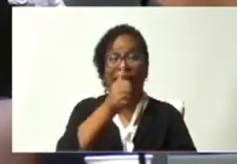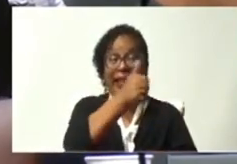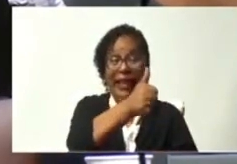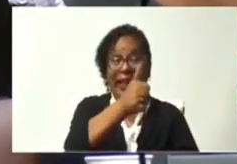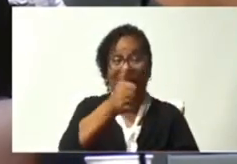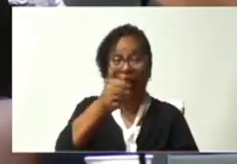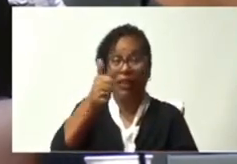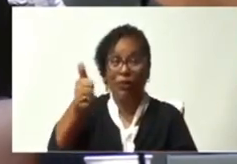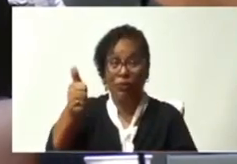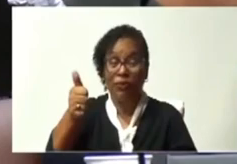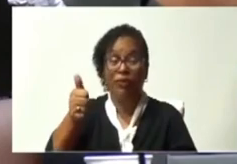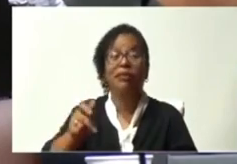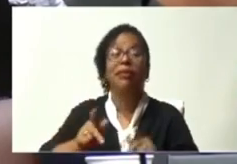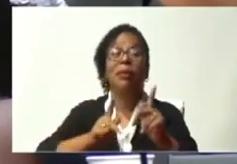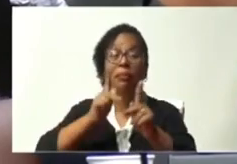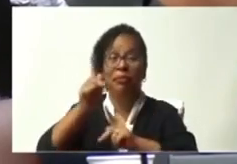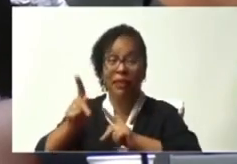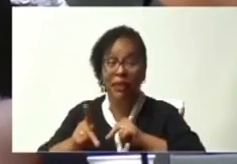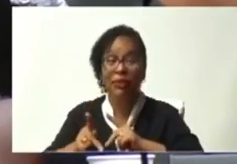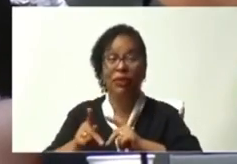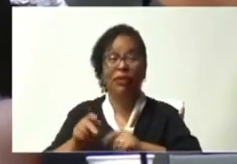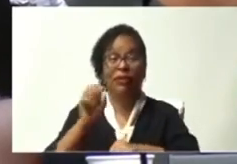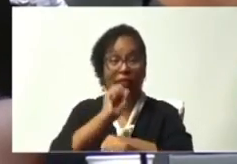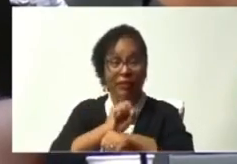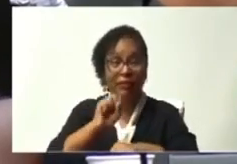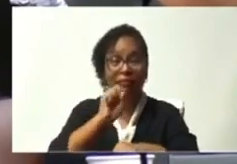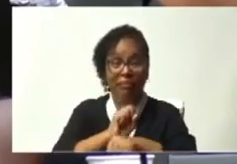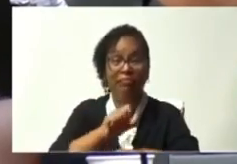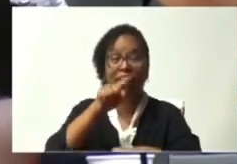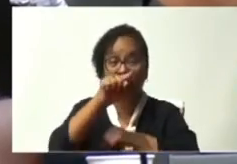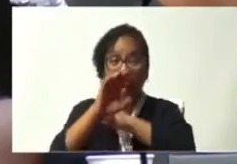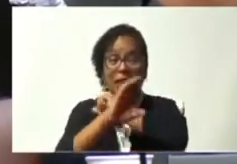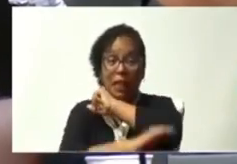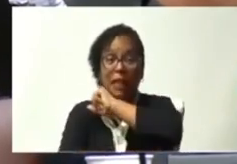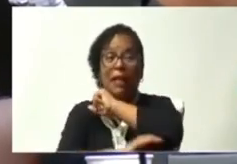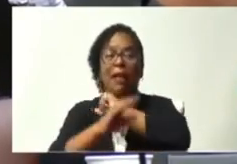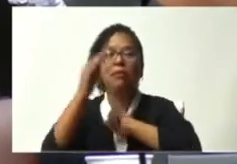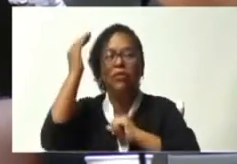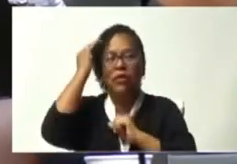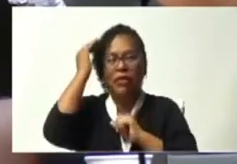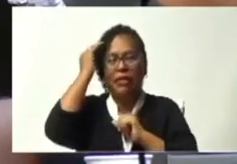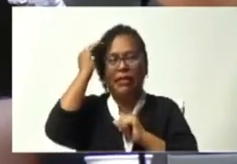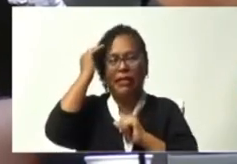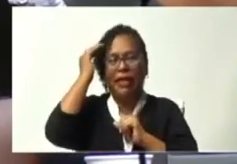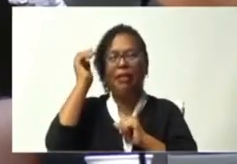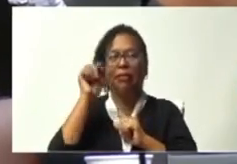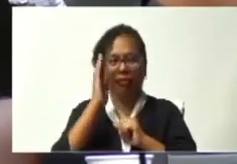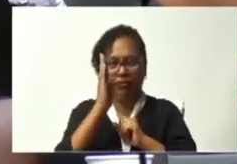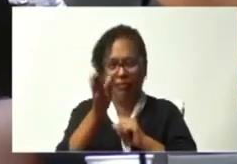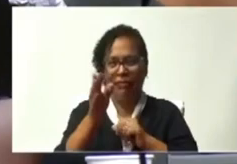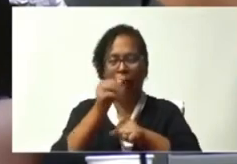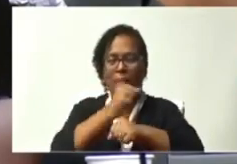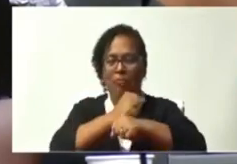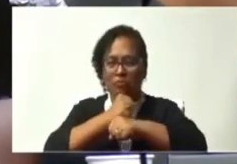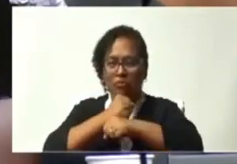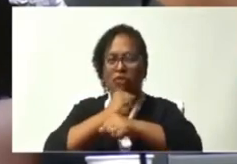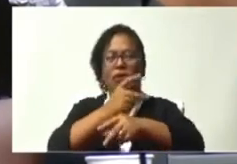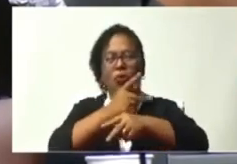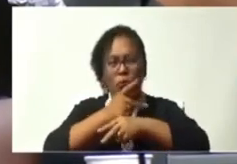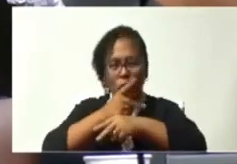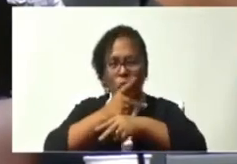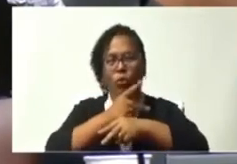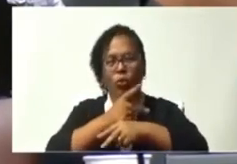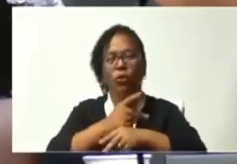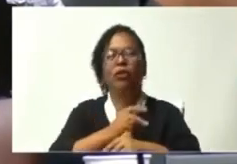de la clase rural para que tenga ya en mano el arma que le va a proteger la producción sus sueños